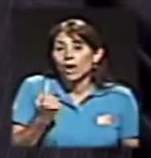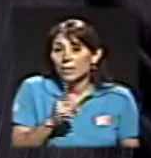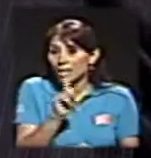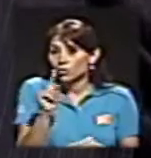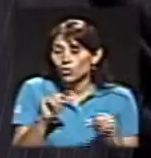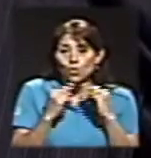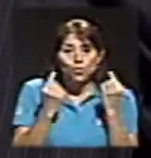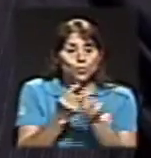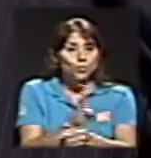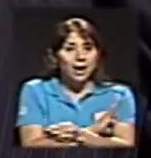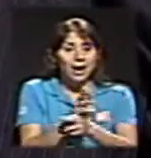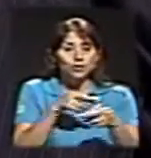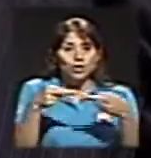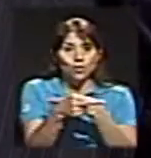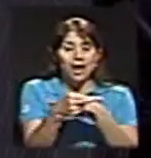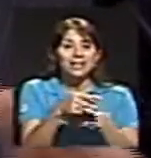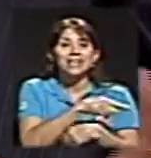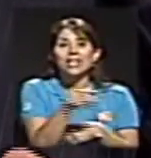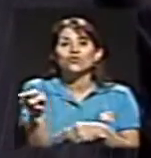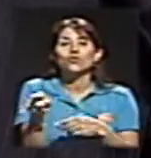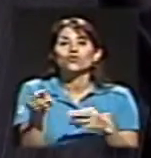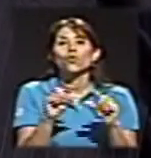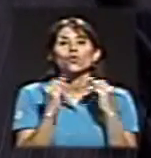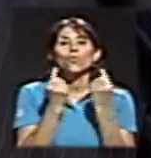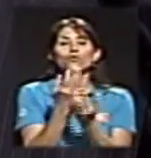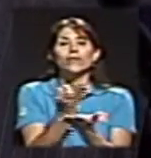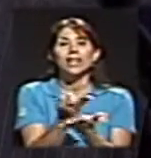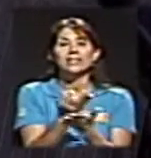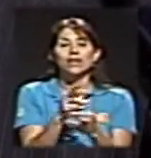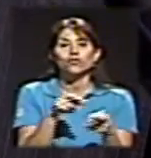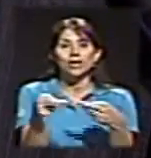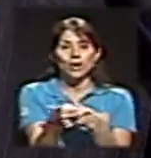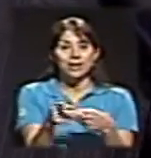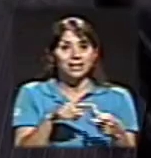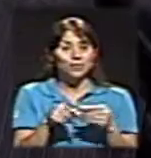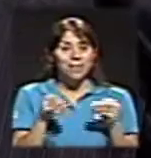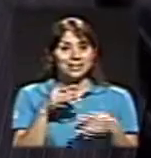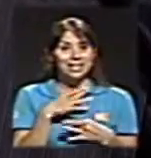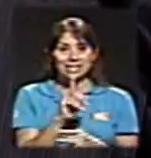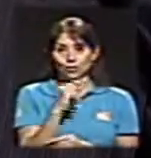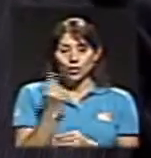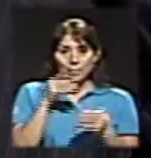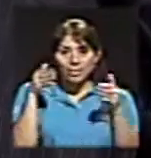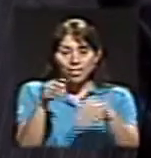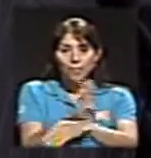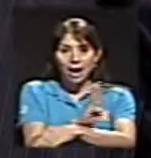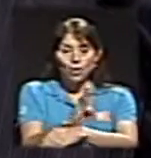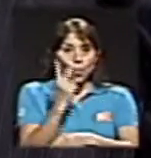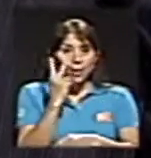bancarios regionales, sino que son grupos financieros regionales. Y entonces no solamente es ver el